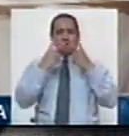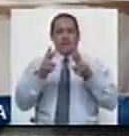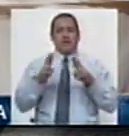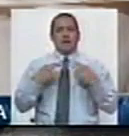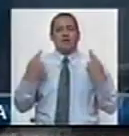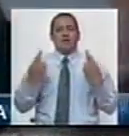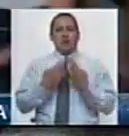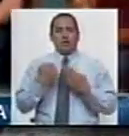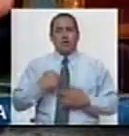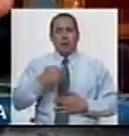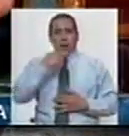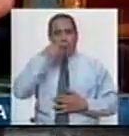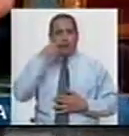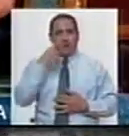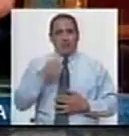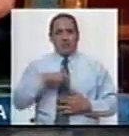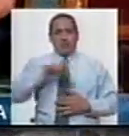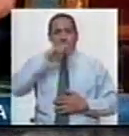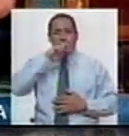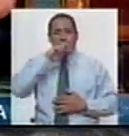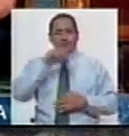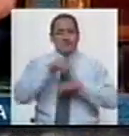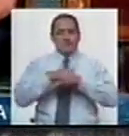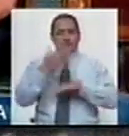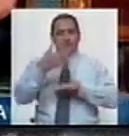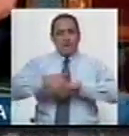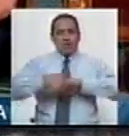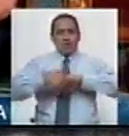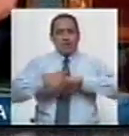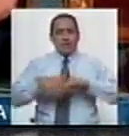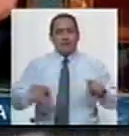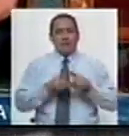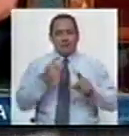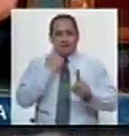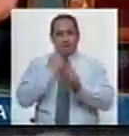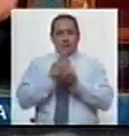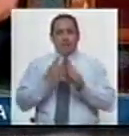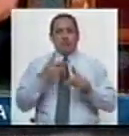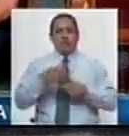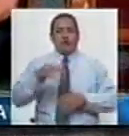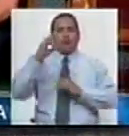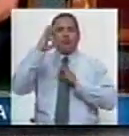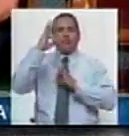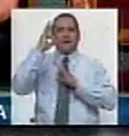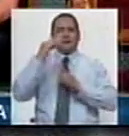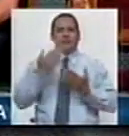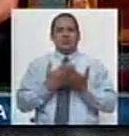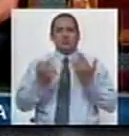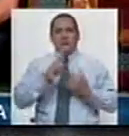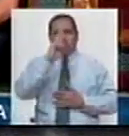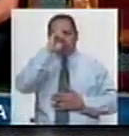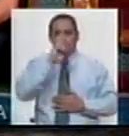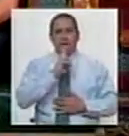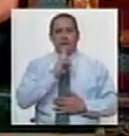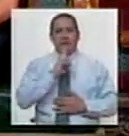reunido con, ha saludado al Papa Francisco, quien estuvo presente y dio una conferencia en Roma.